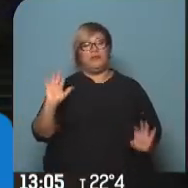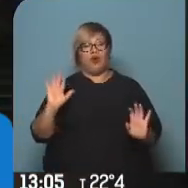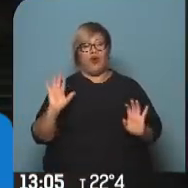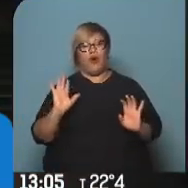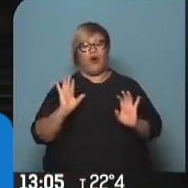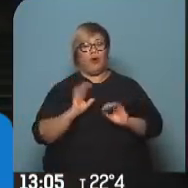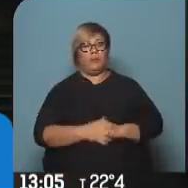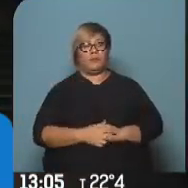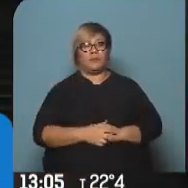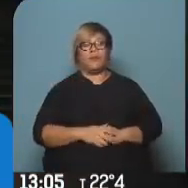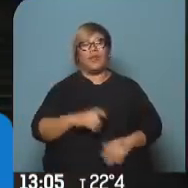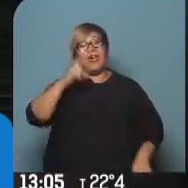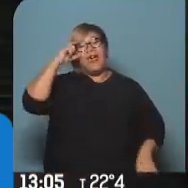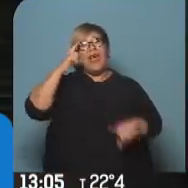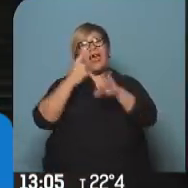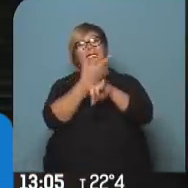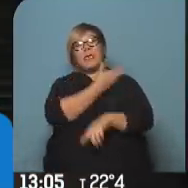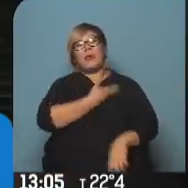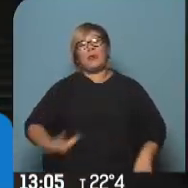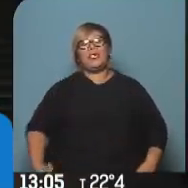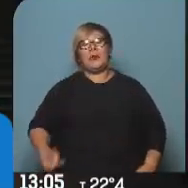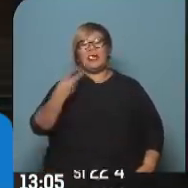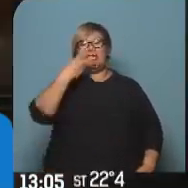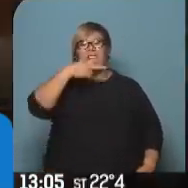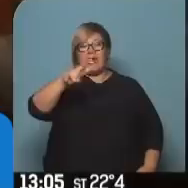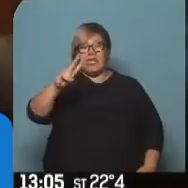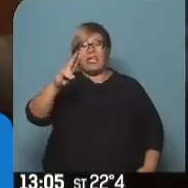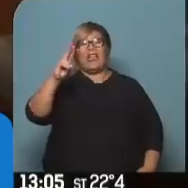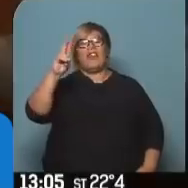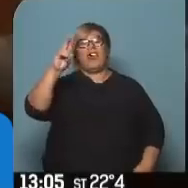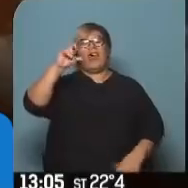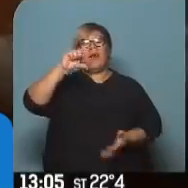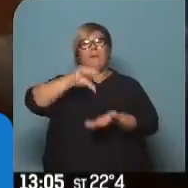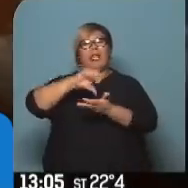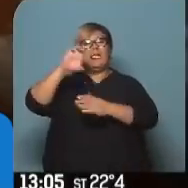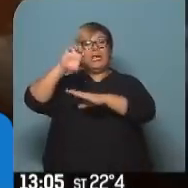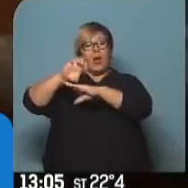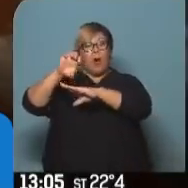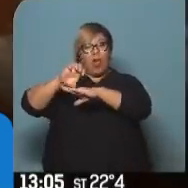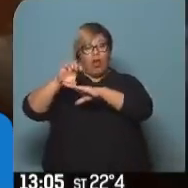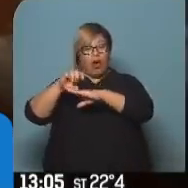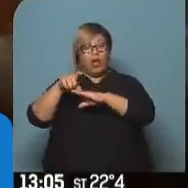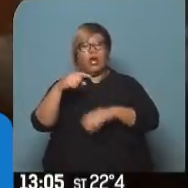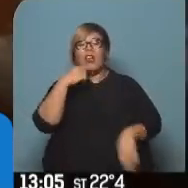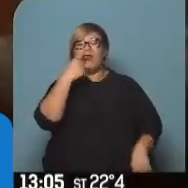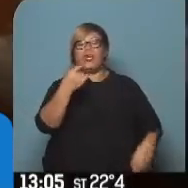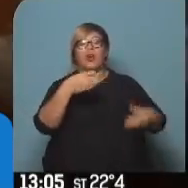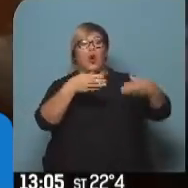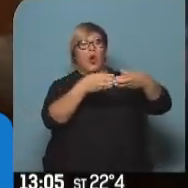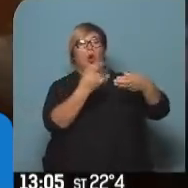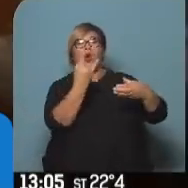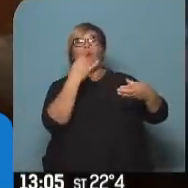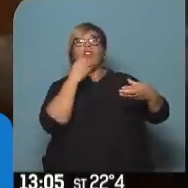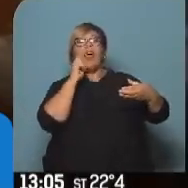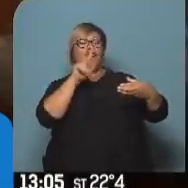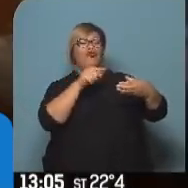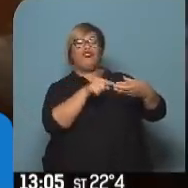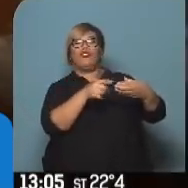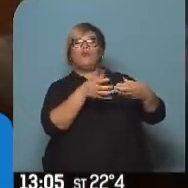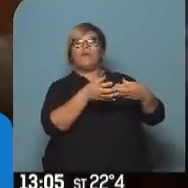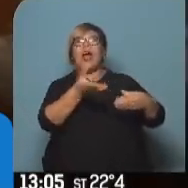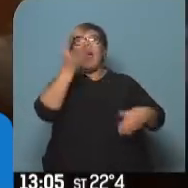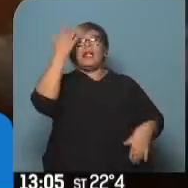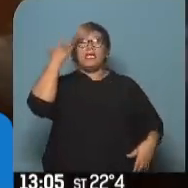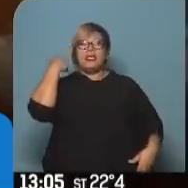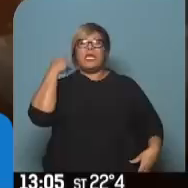ex vicepresidente de Correa definió a la UNASUR como una plataforma política que destruyó el sueño de la integración.